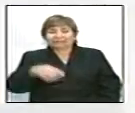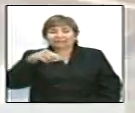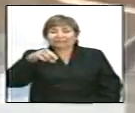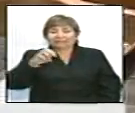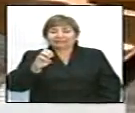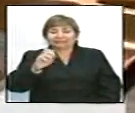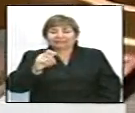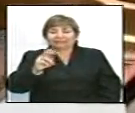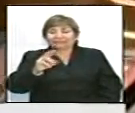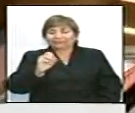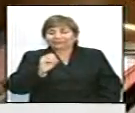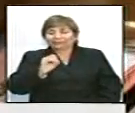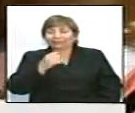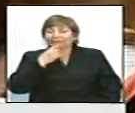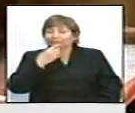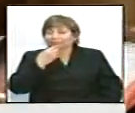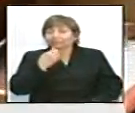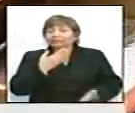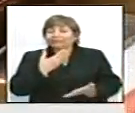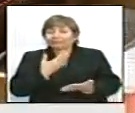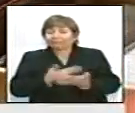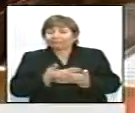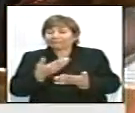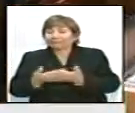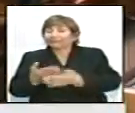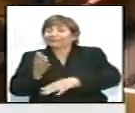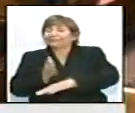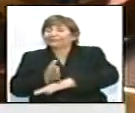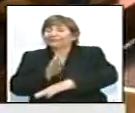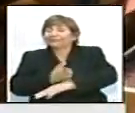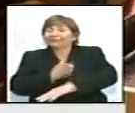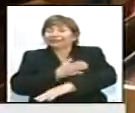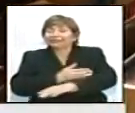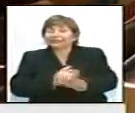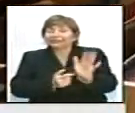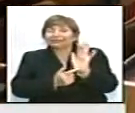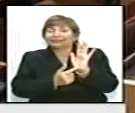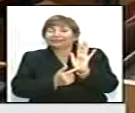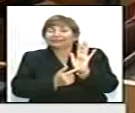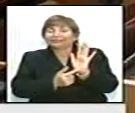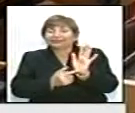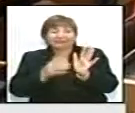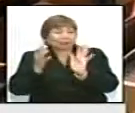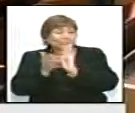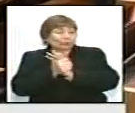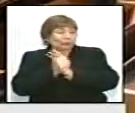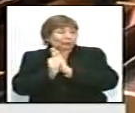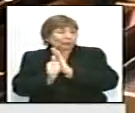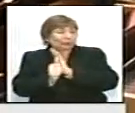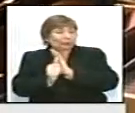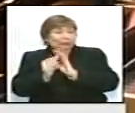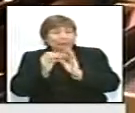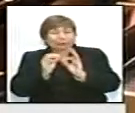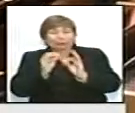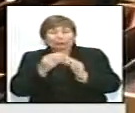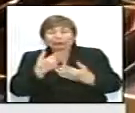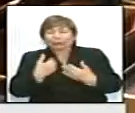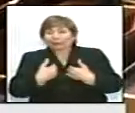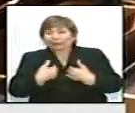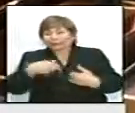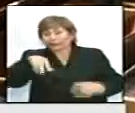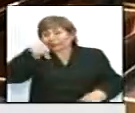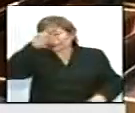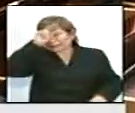Petrozzi. Sin duda una prueba de superación personal que muestra a ese talento oculto inacabable que tiene el